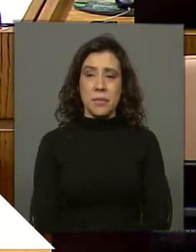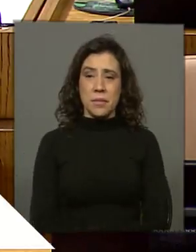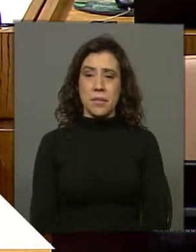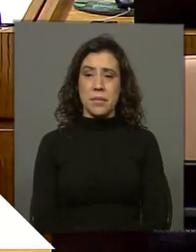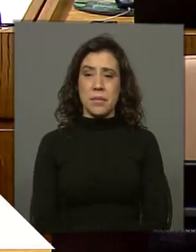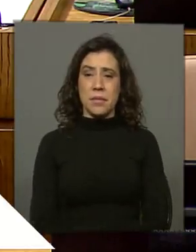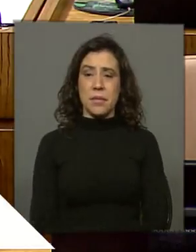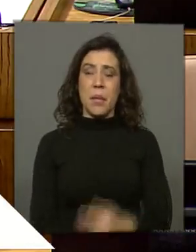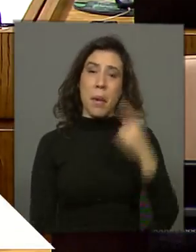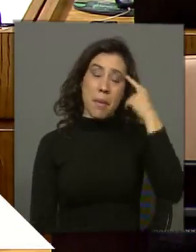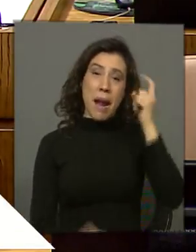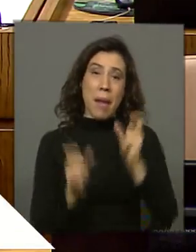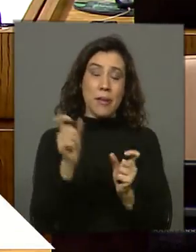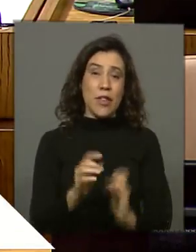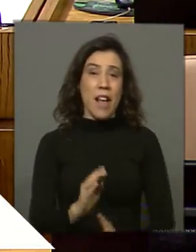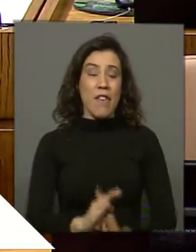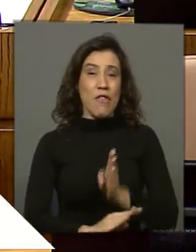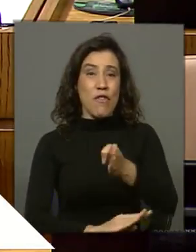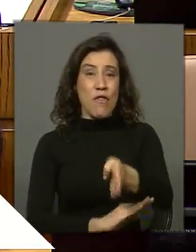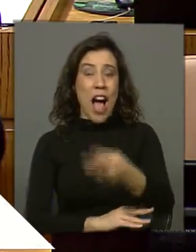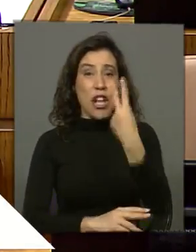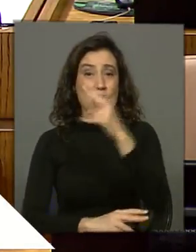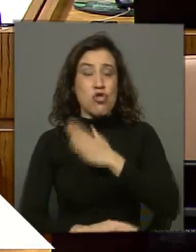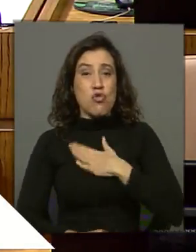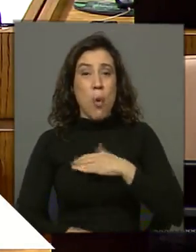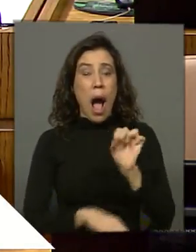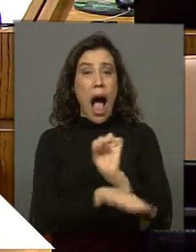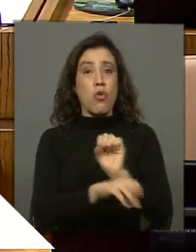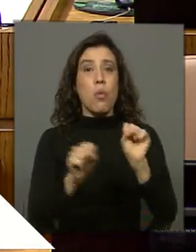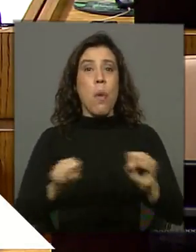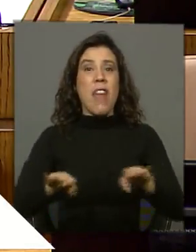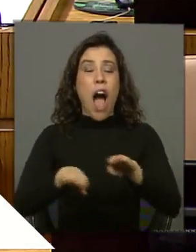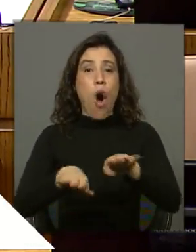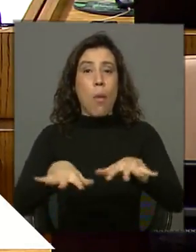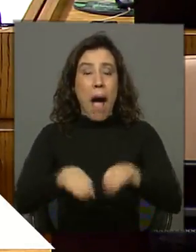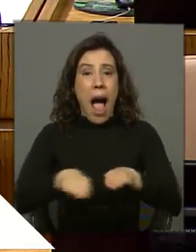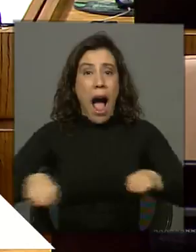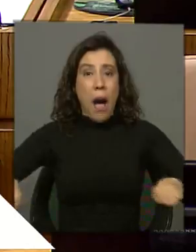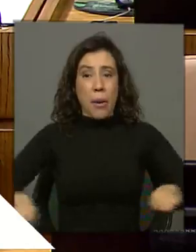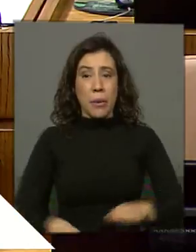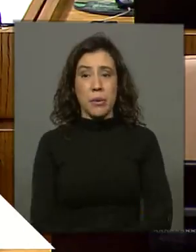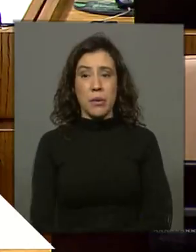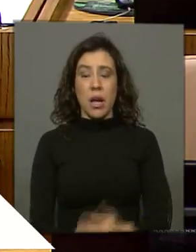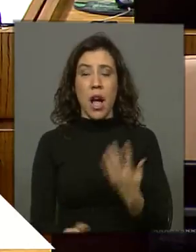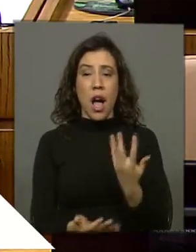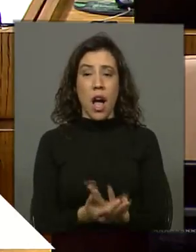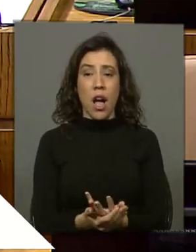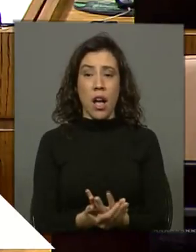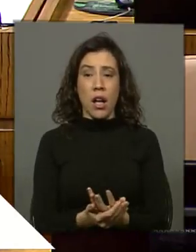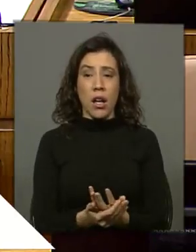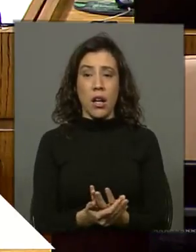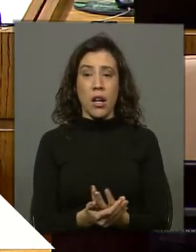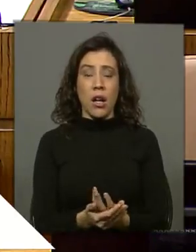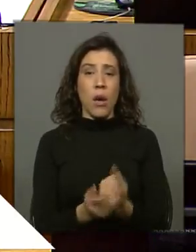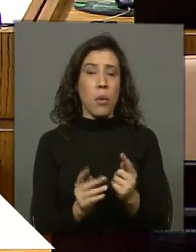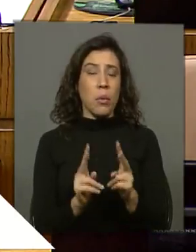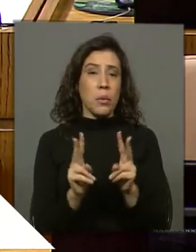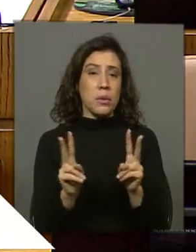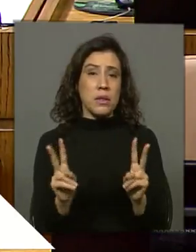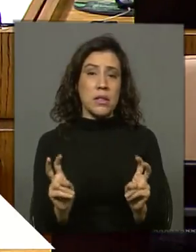para que precisamente quienes van en sus vehículos puedan ocuparlo y aquí hay una cuestión que es factual